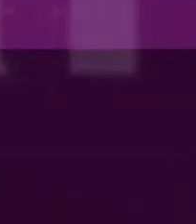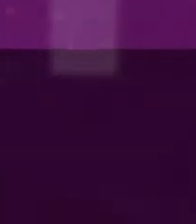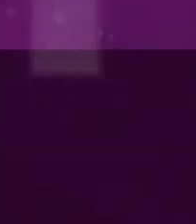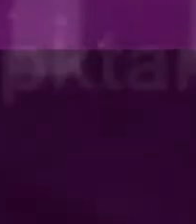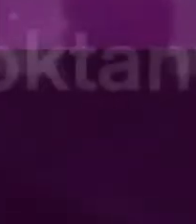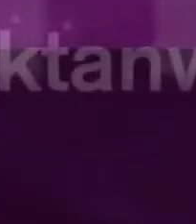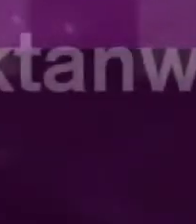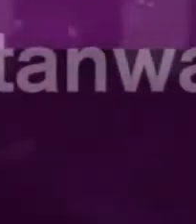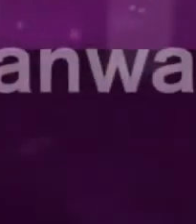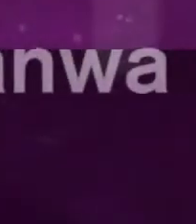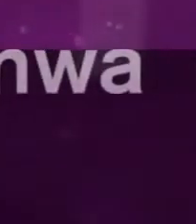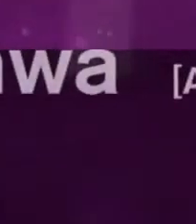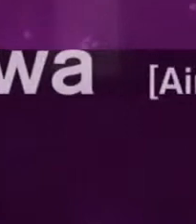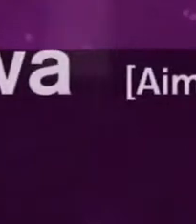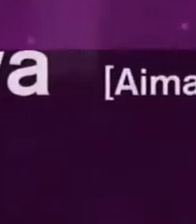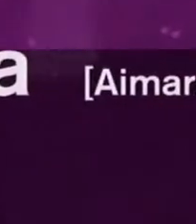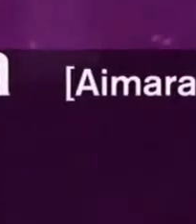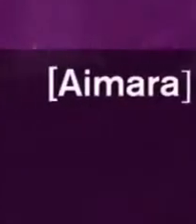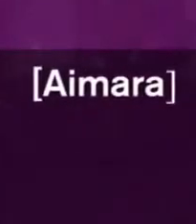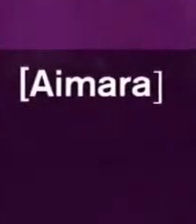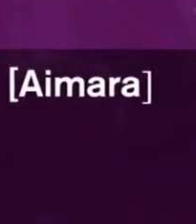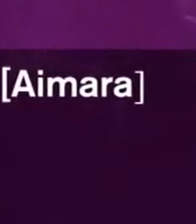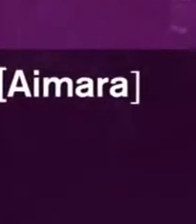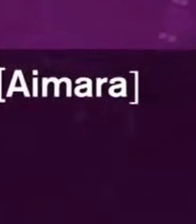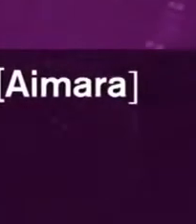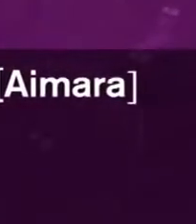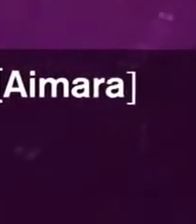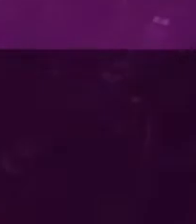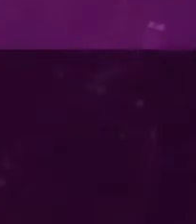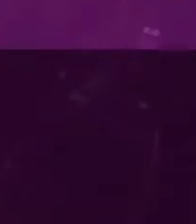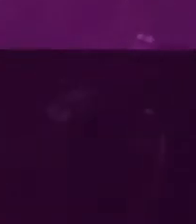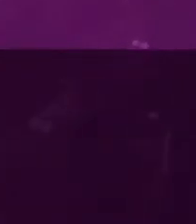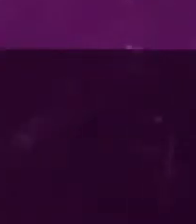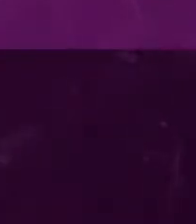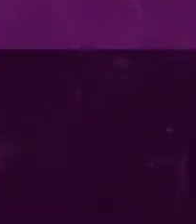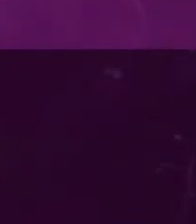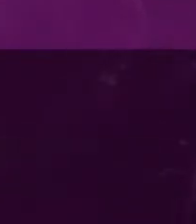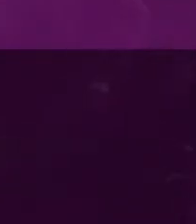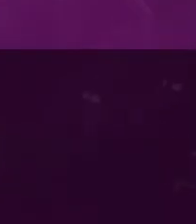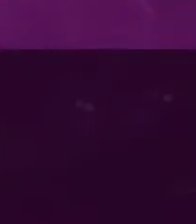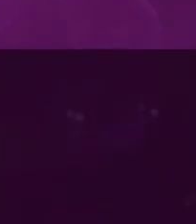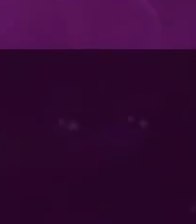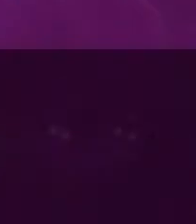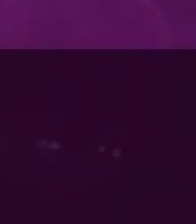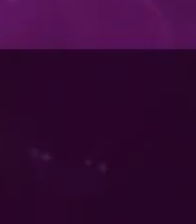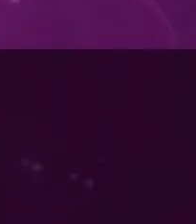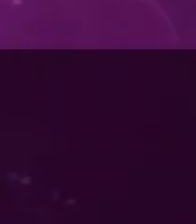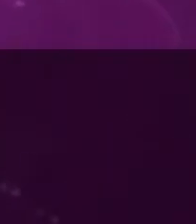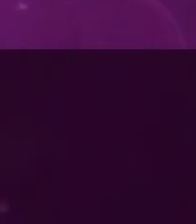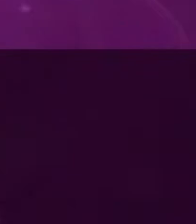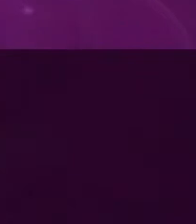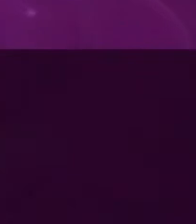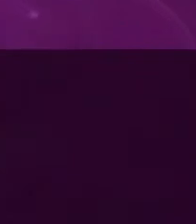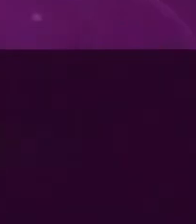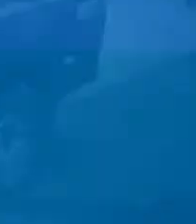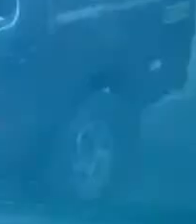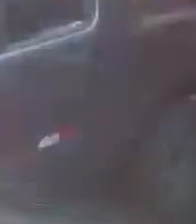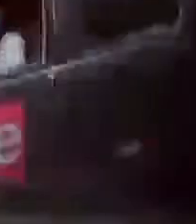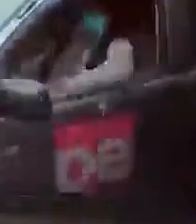Estamos viendo Jaguarillanchis Unchaquecepta TV Perú Noticias Edición